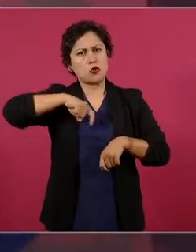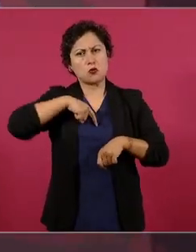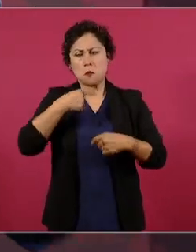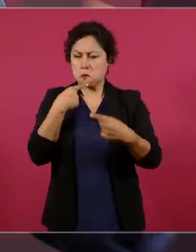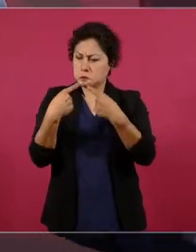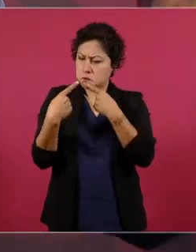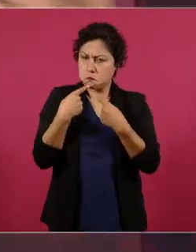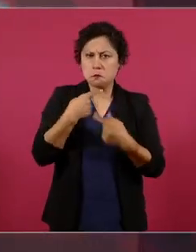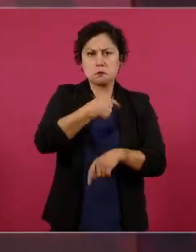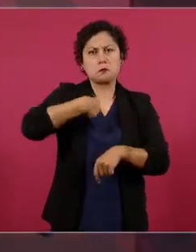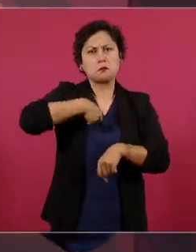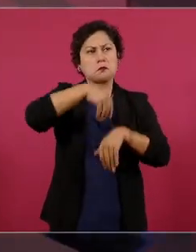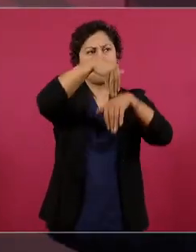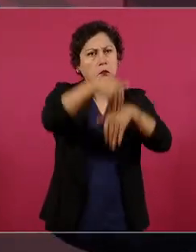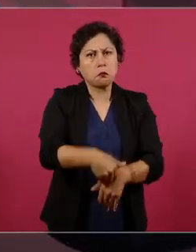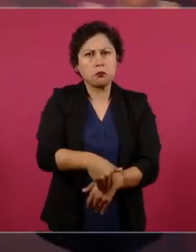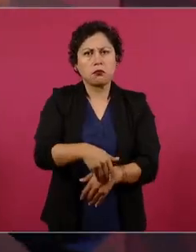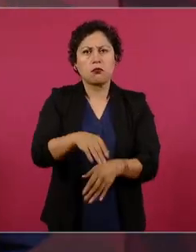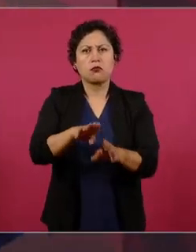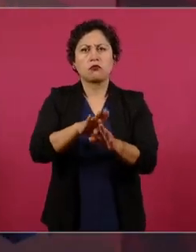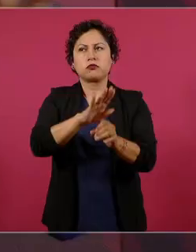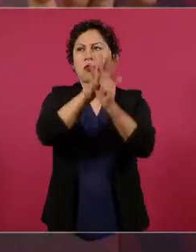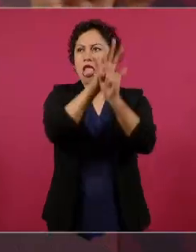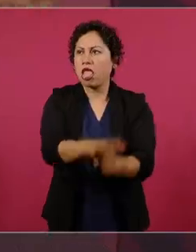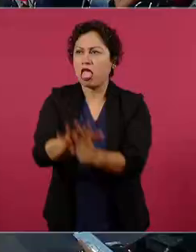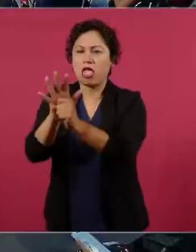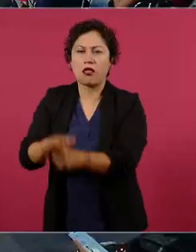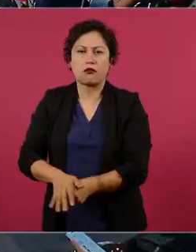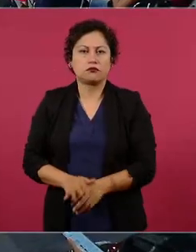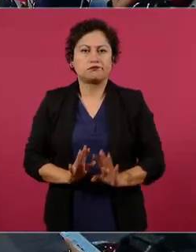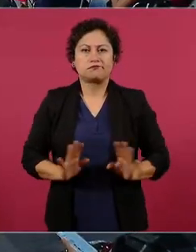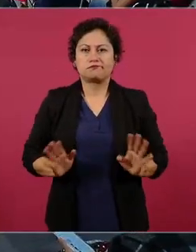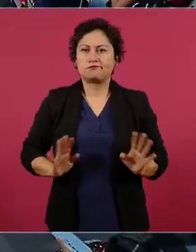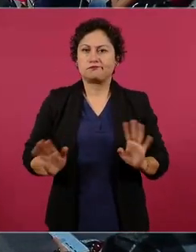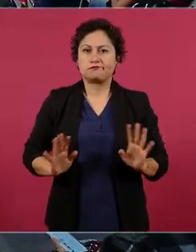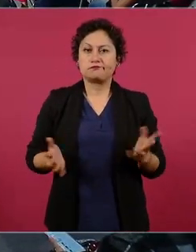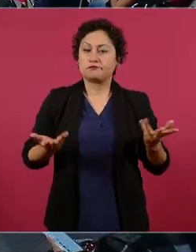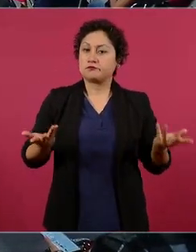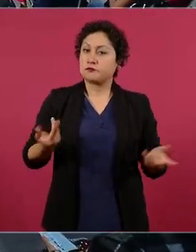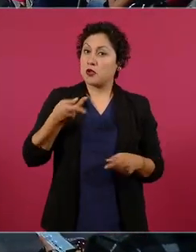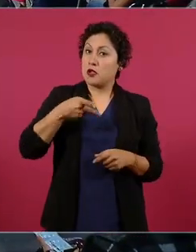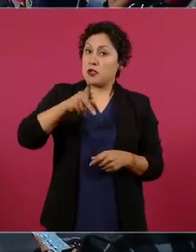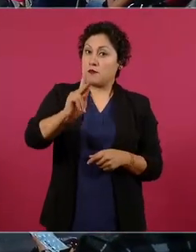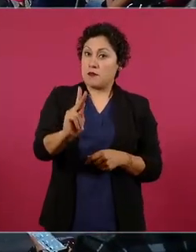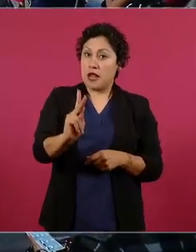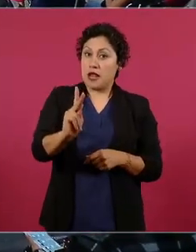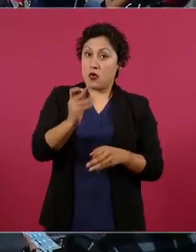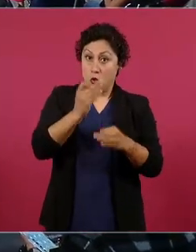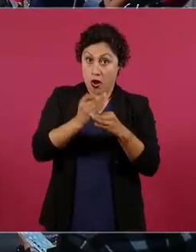nada más que así no hay ningún acuerdo.